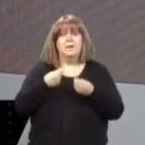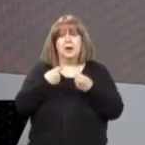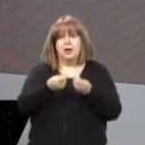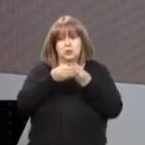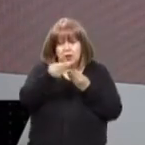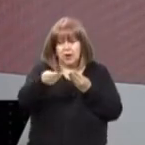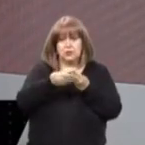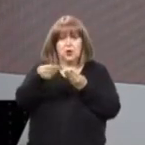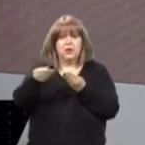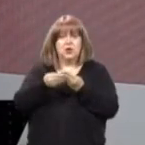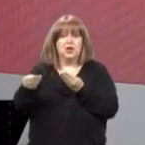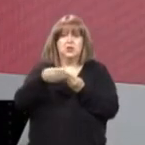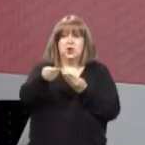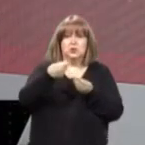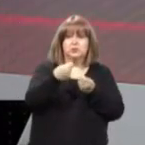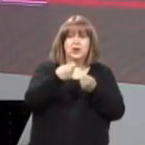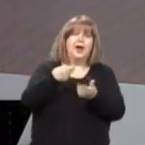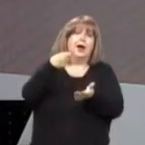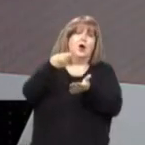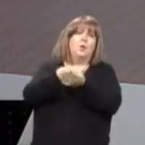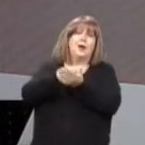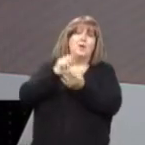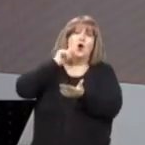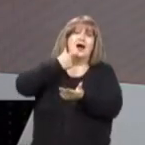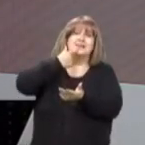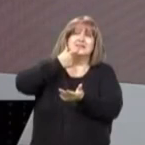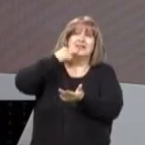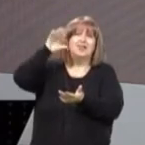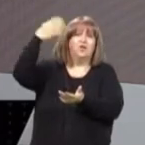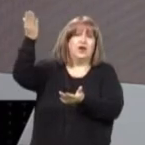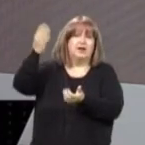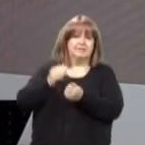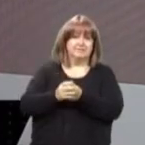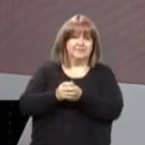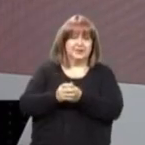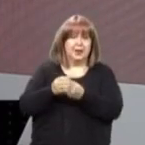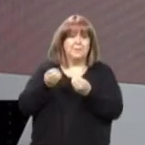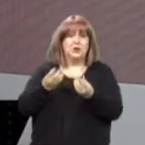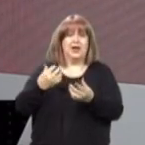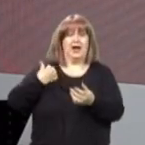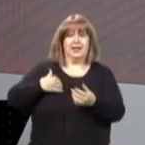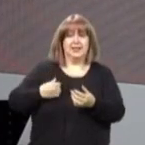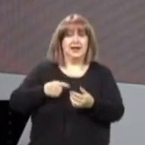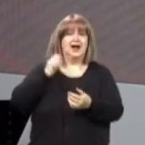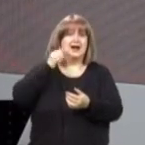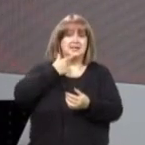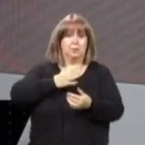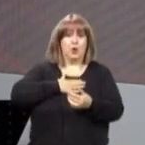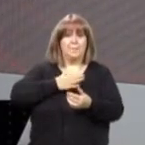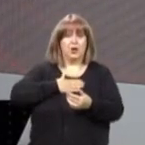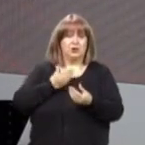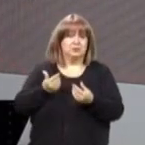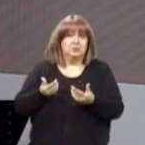pagar gas importado. Sí, totalmente. Es una locura teniendo. Quizá nunca los se recursos. Vio la situación en la que quedaba amenazado el mundo por la situación